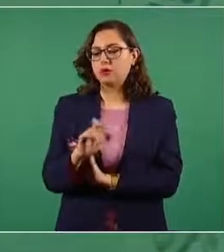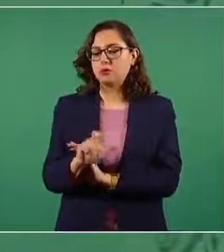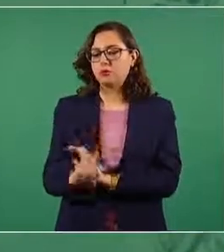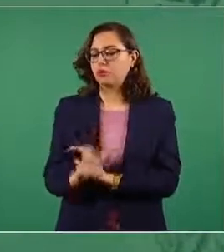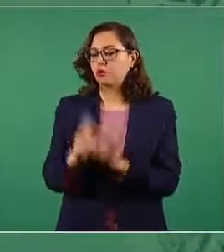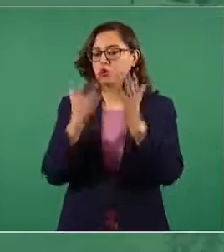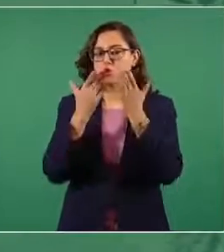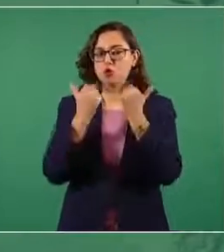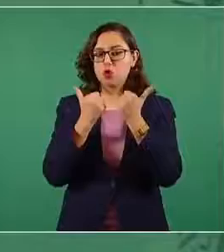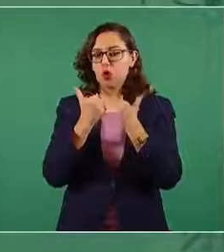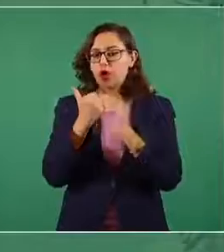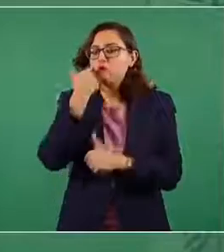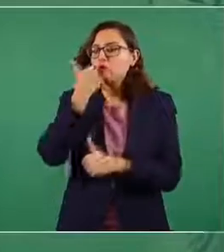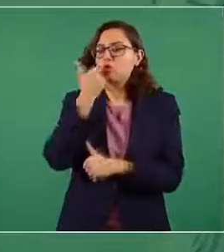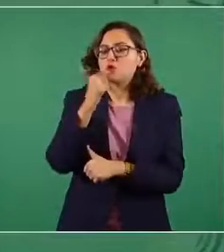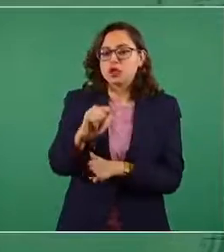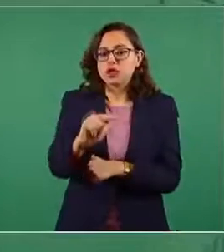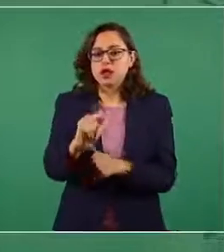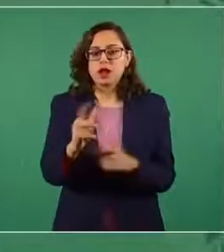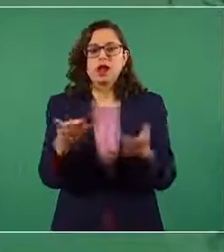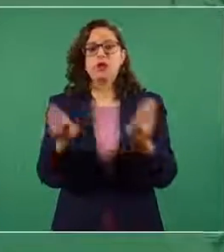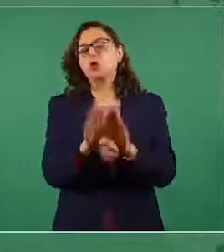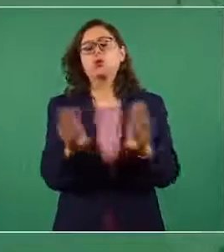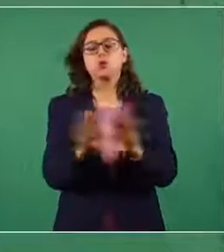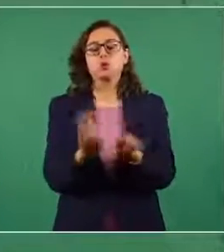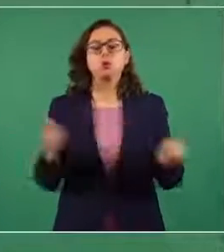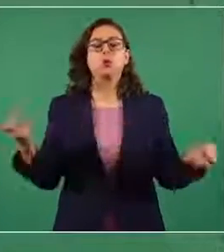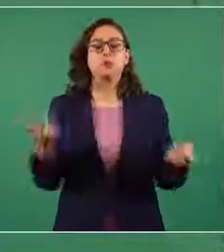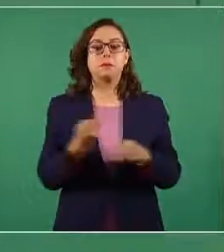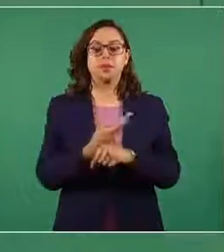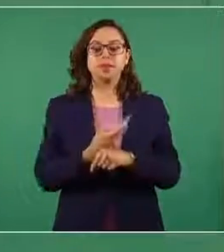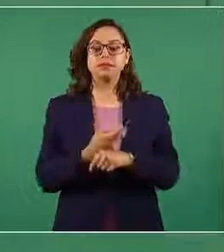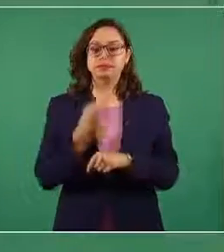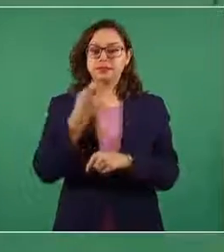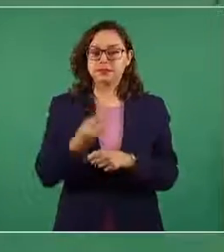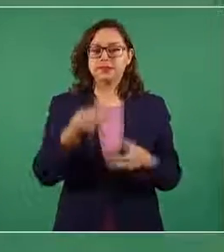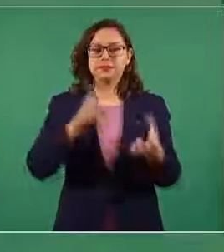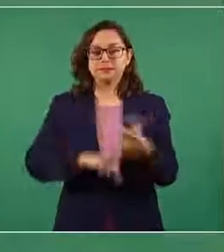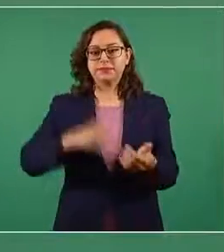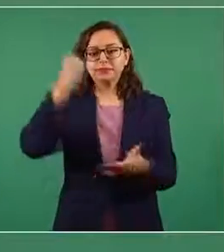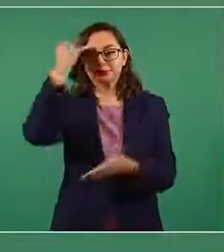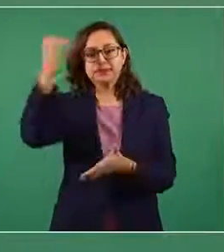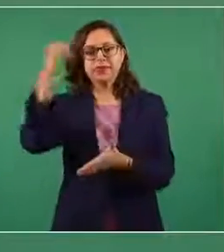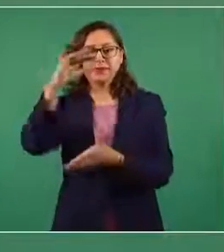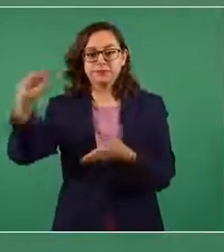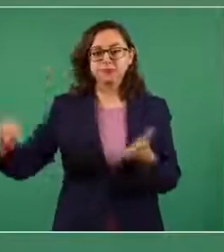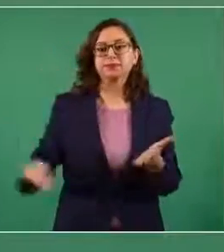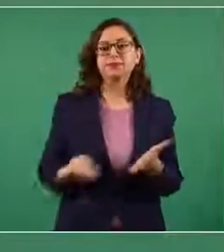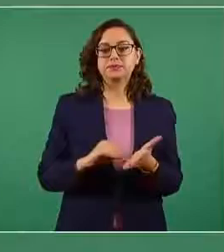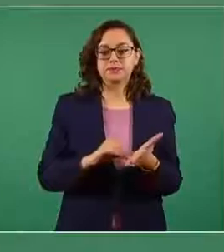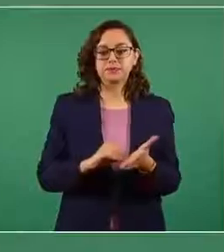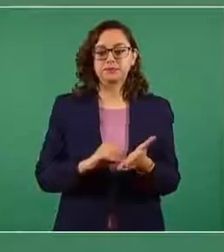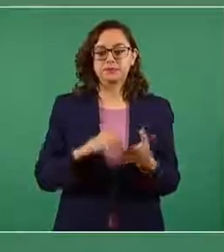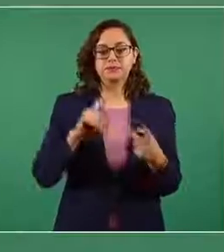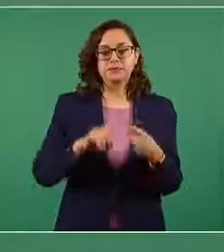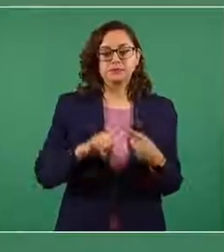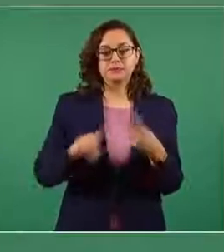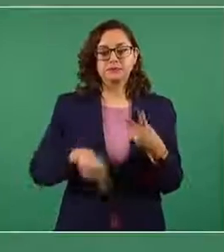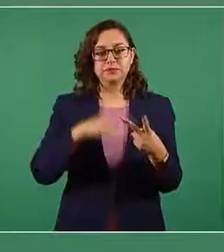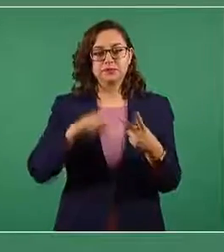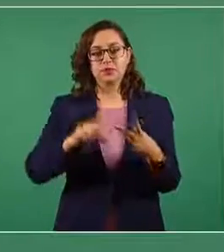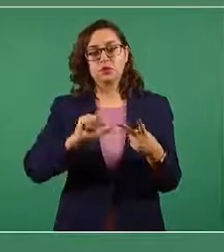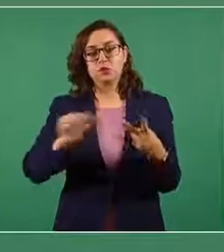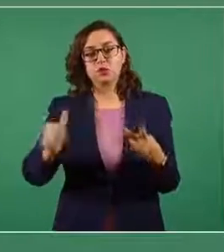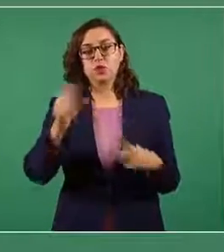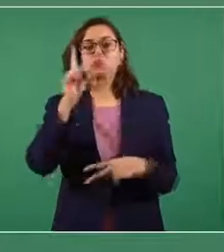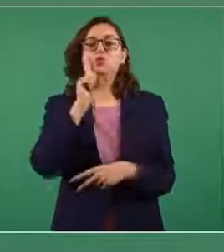procede, que en el caso de la iniciativa se incluya. Y lo otro, acerca de